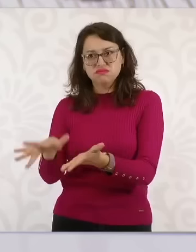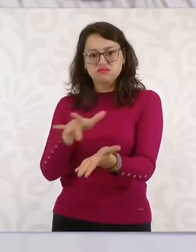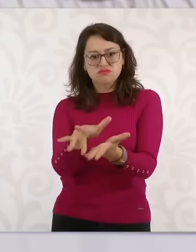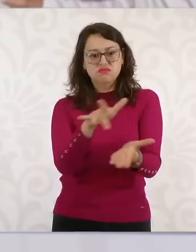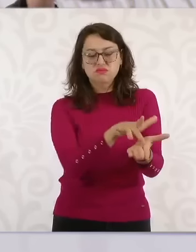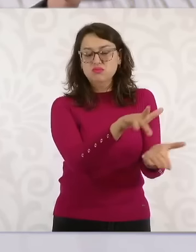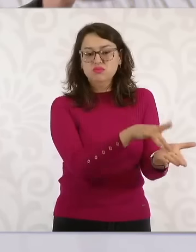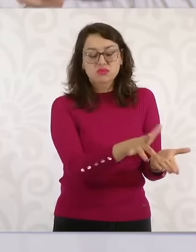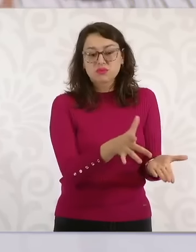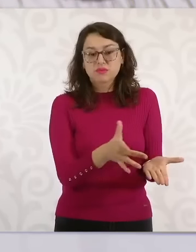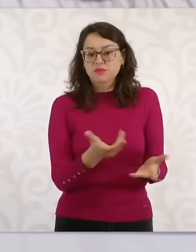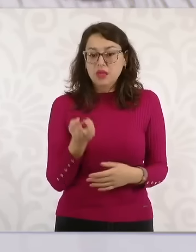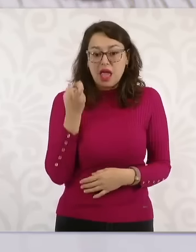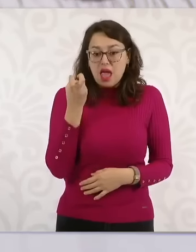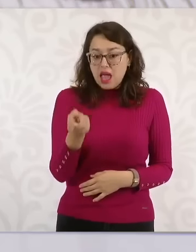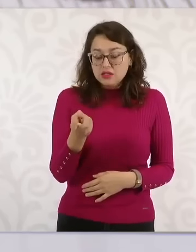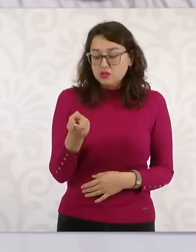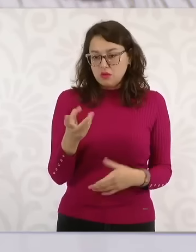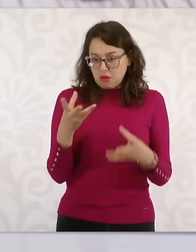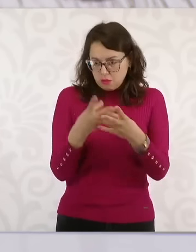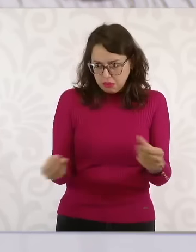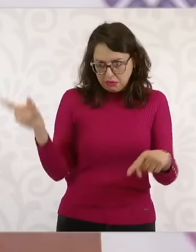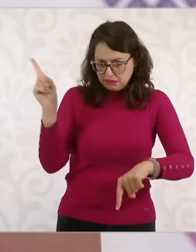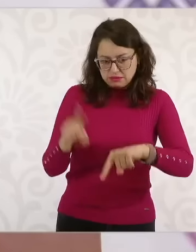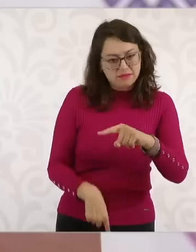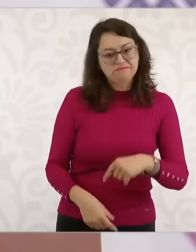y eso no tiene por qué desaparecer.